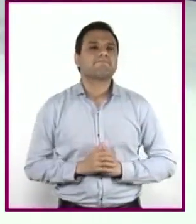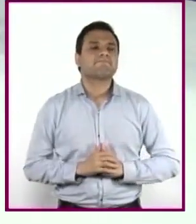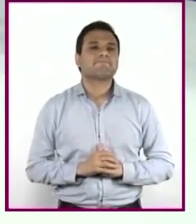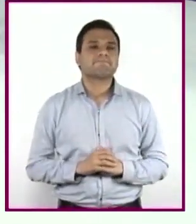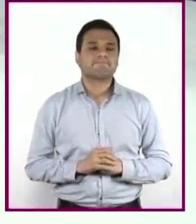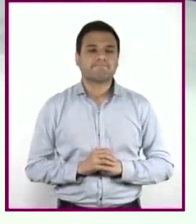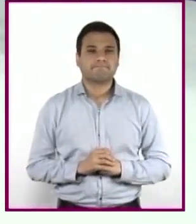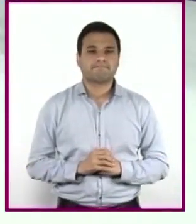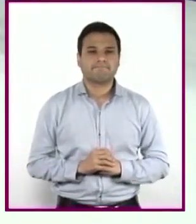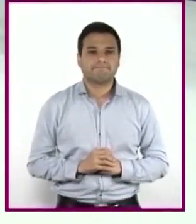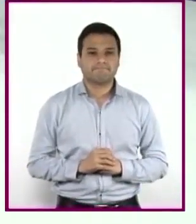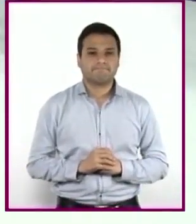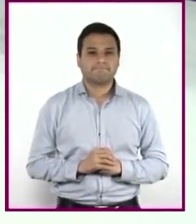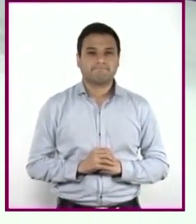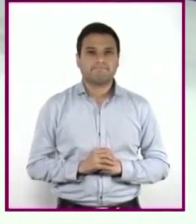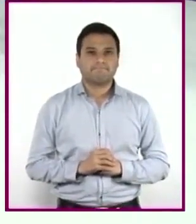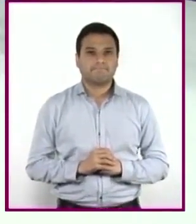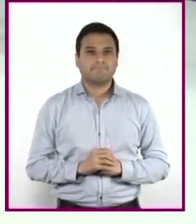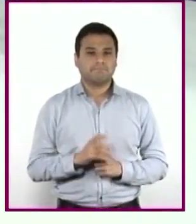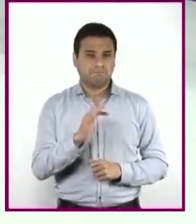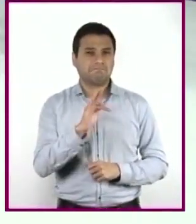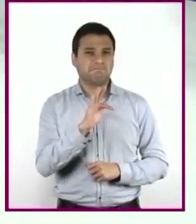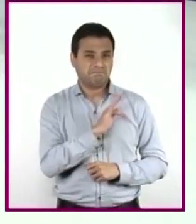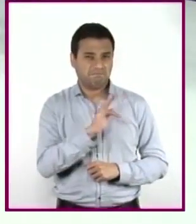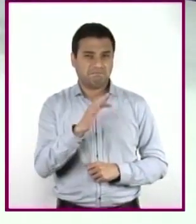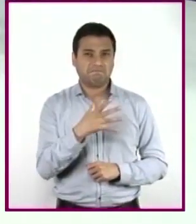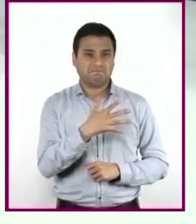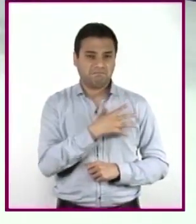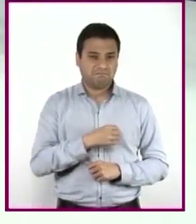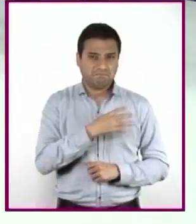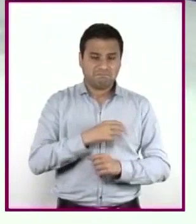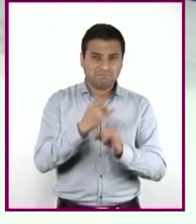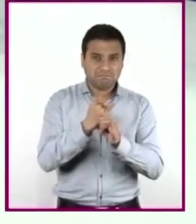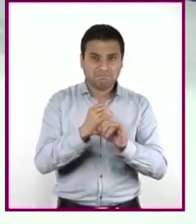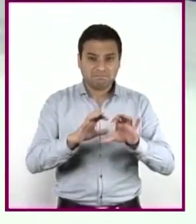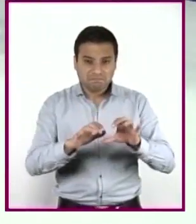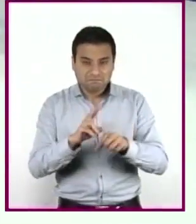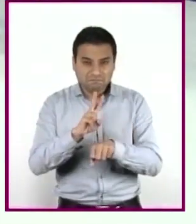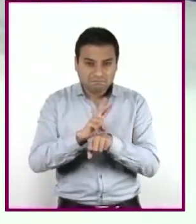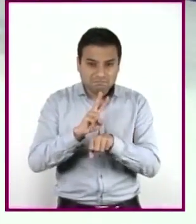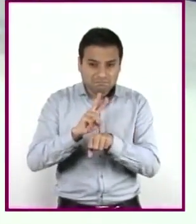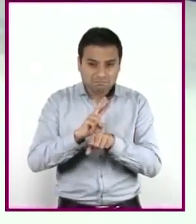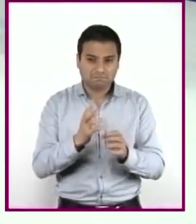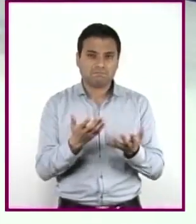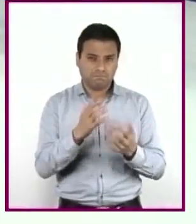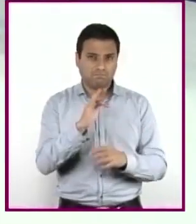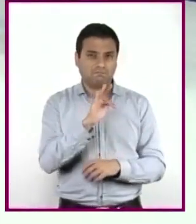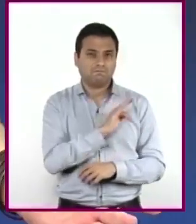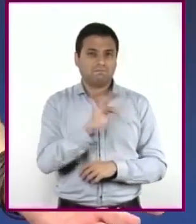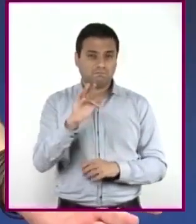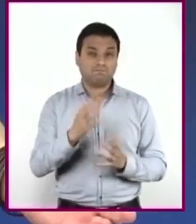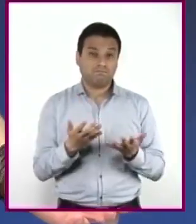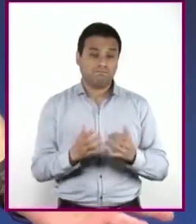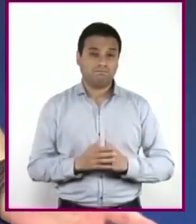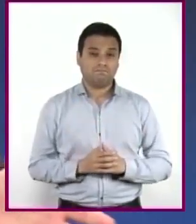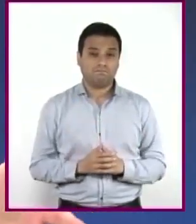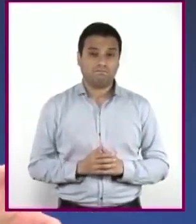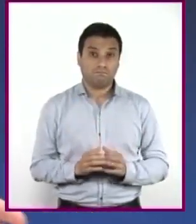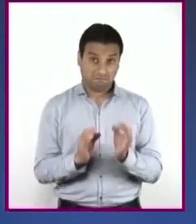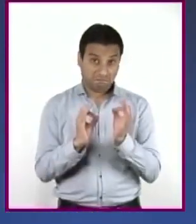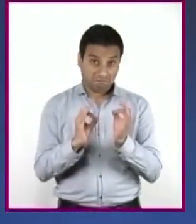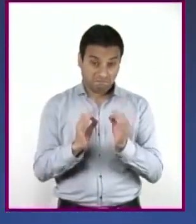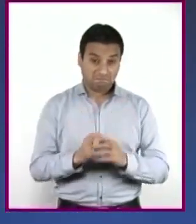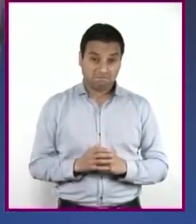hacer? Puede estar checando la actividad de sus hijos en internet. ¿El control parental sirve? Sí. ¿Sí